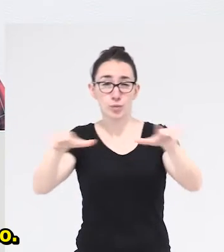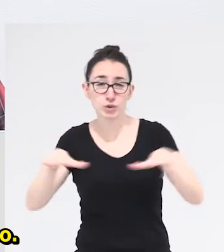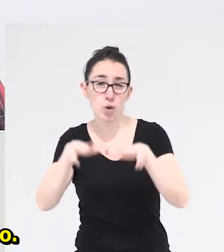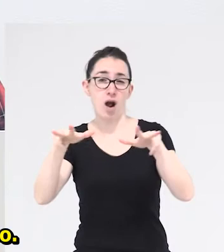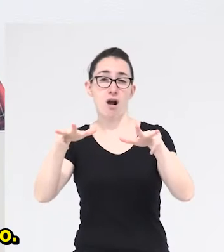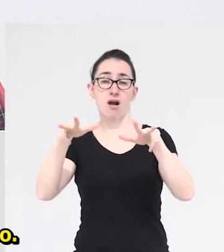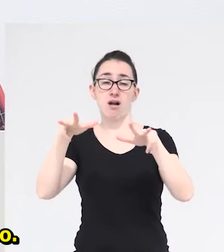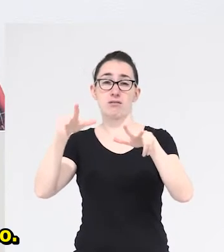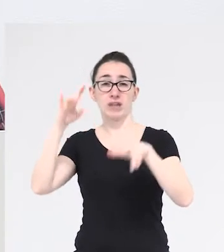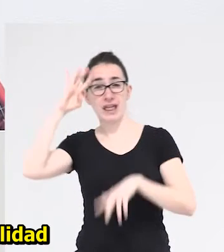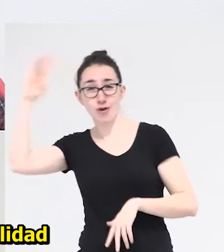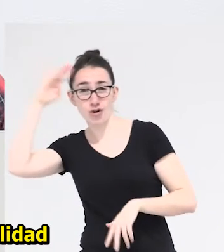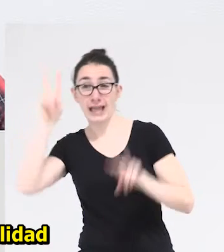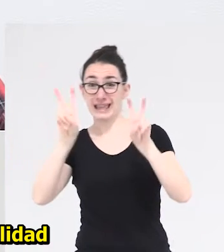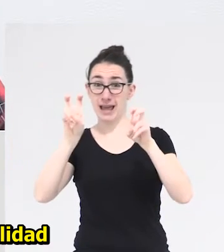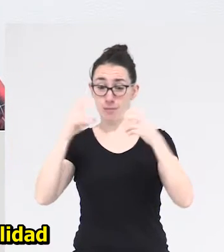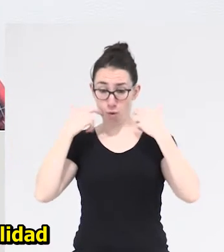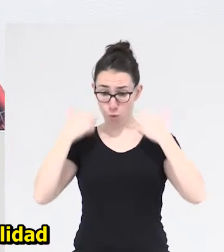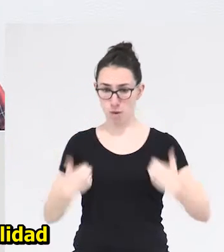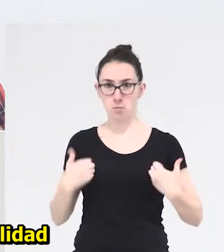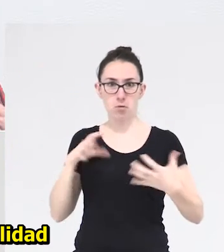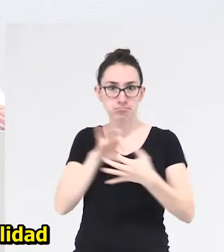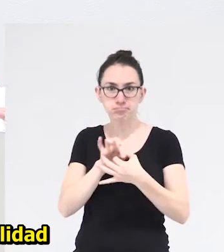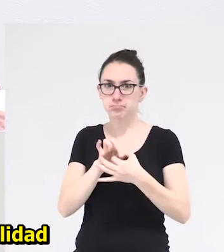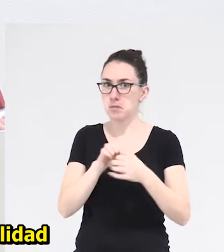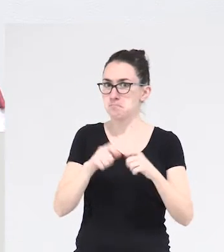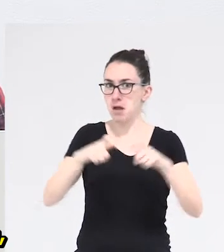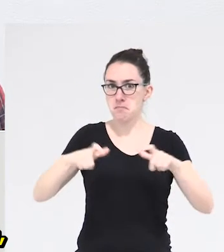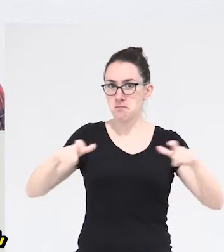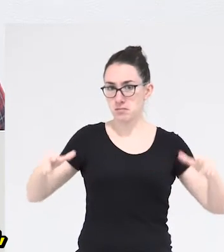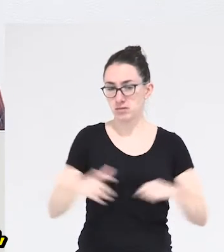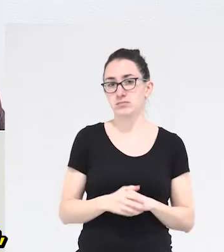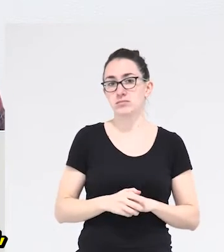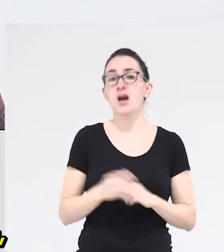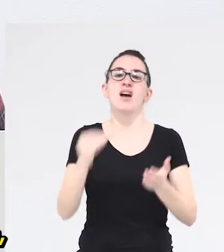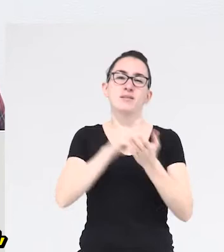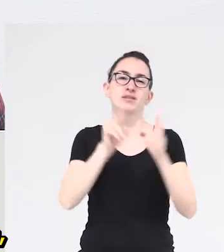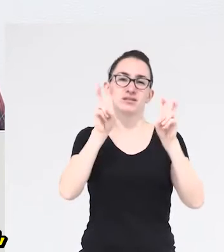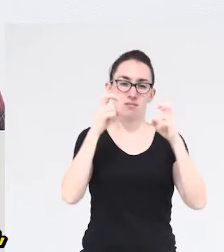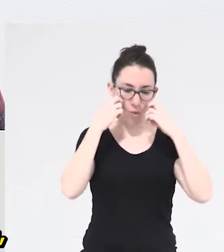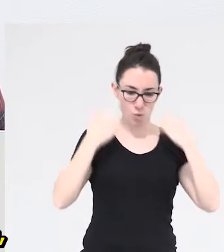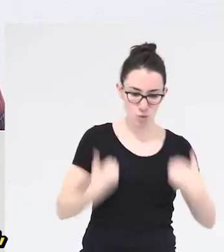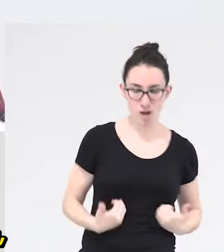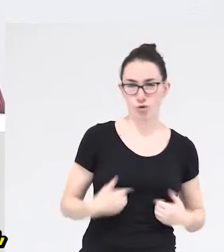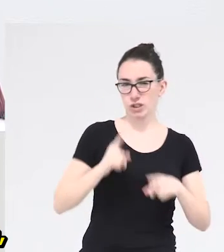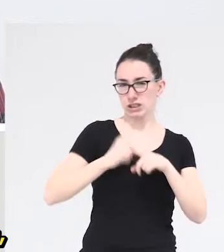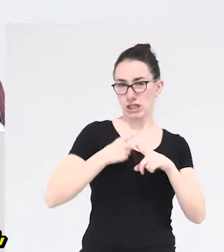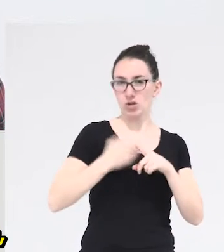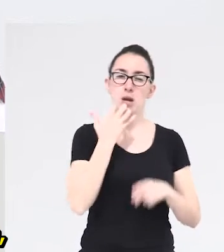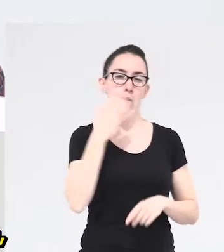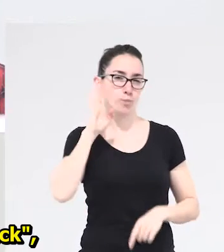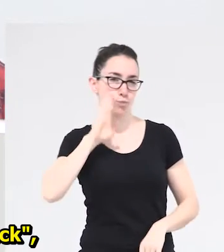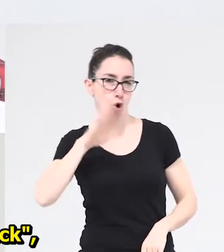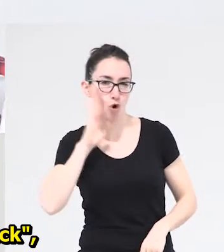alrededor del cuerpo. Tenemos experiencias de sexo y sexualidad a través de post-porno o de las